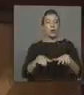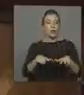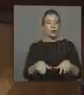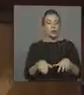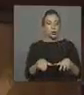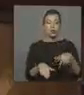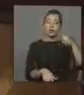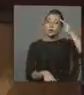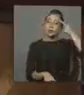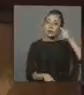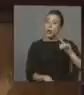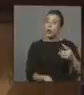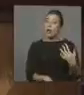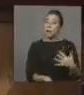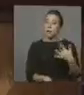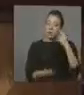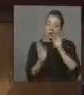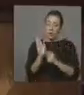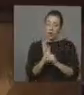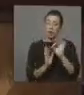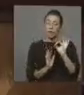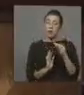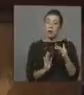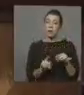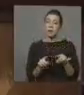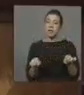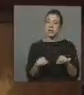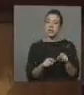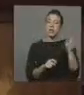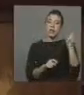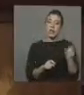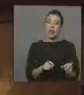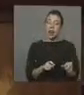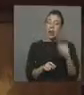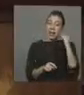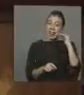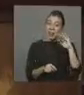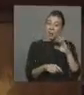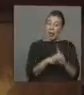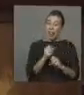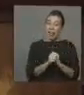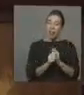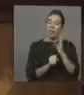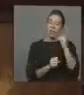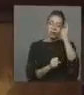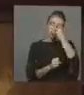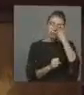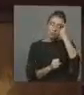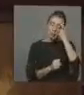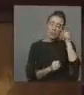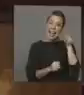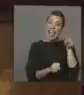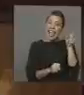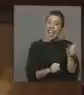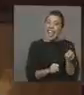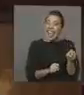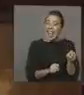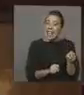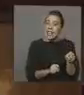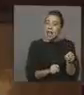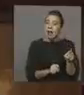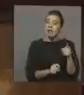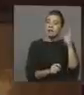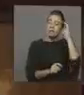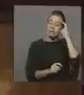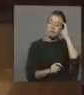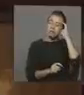No obstante, es importante reconocer un legítimo espacio de discernimiento a la menor, habida consideración de que será ella quien